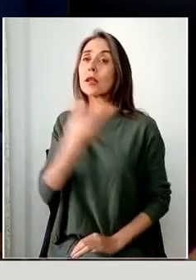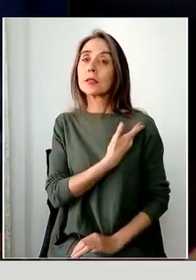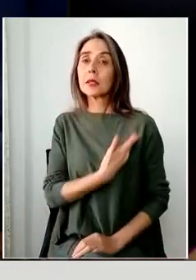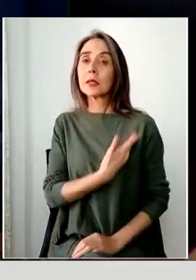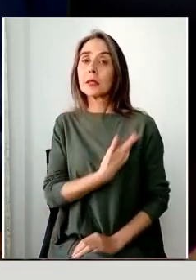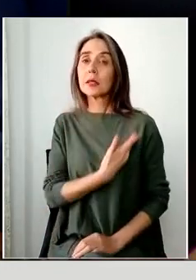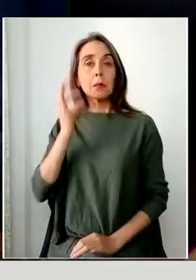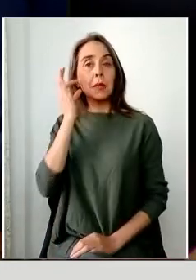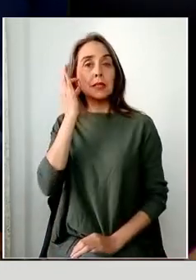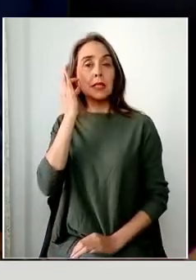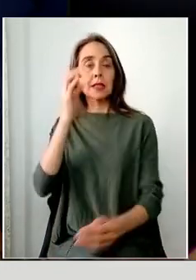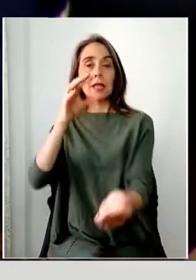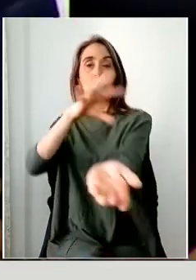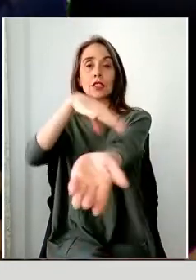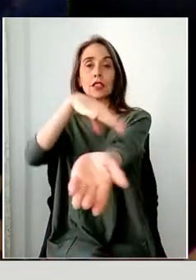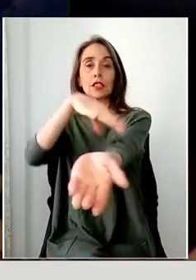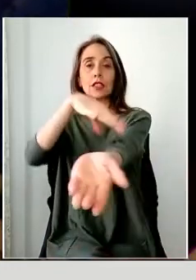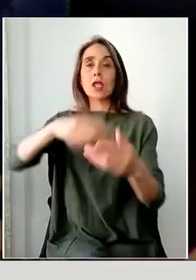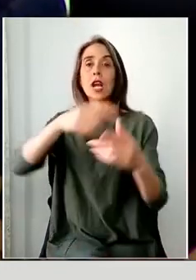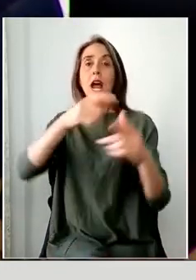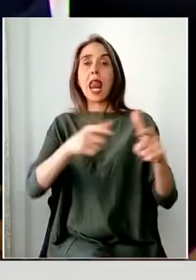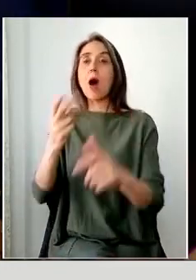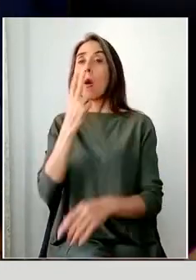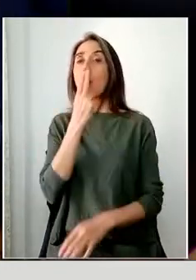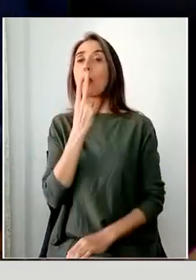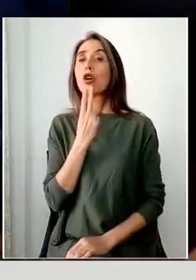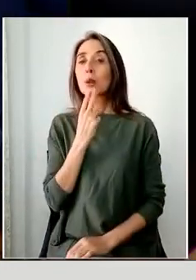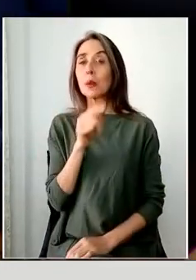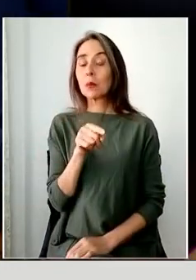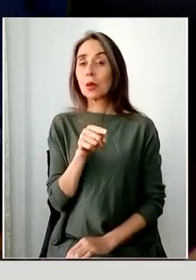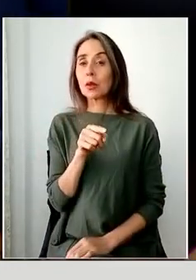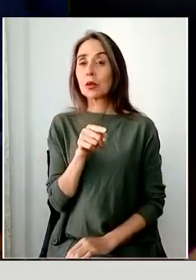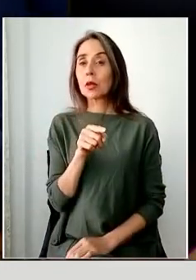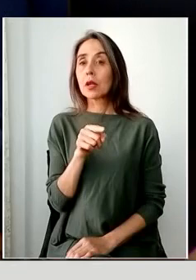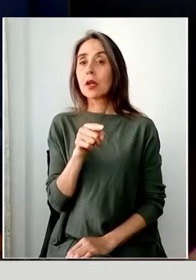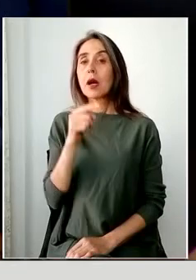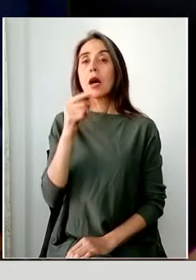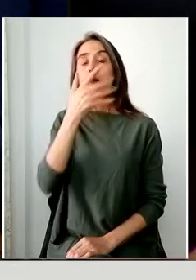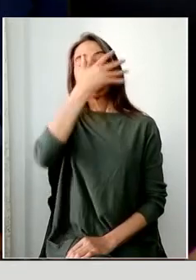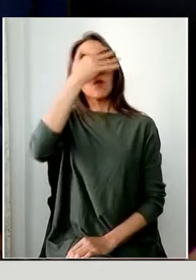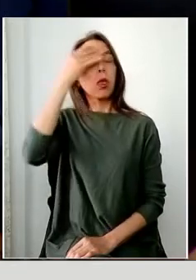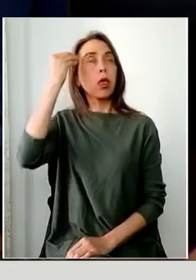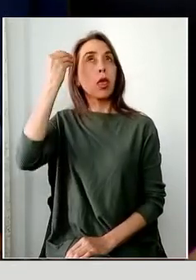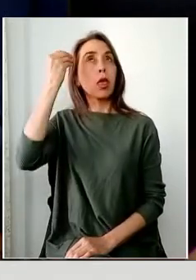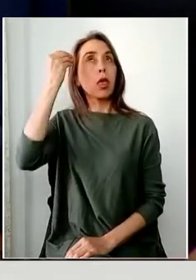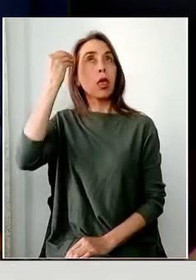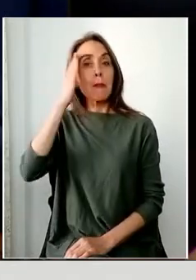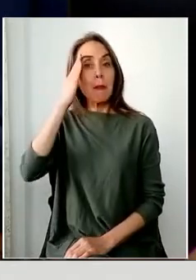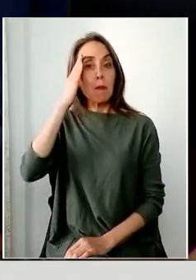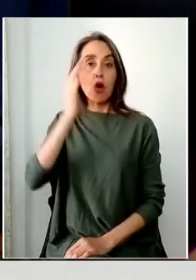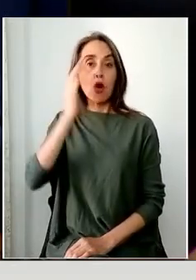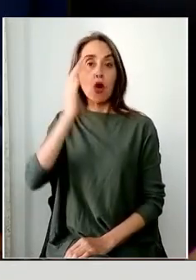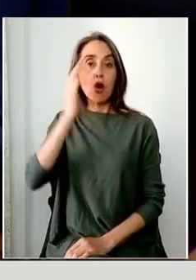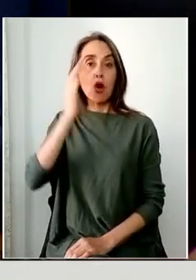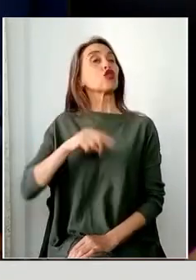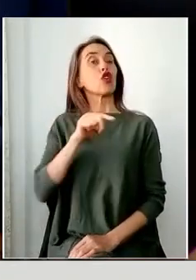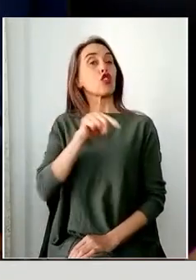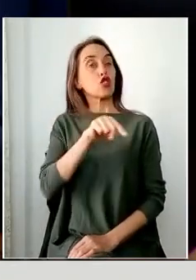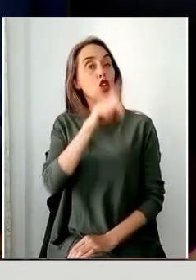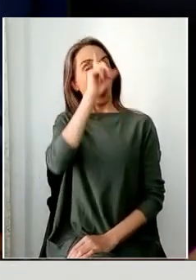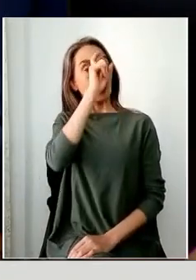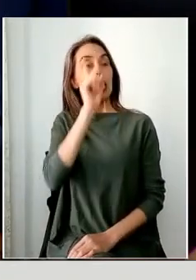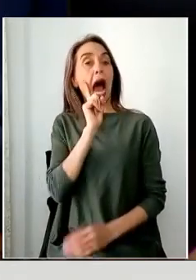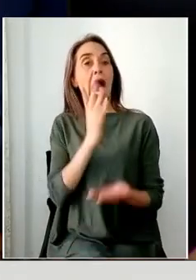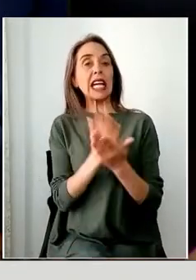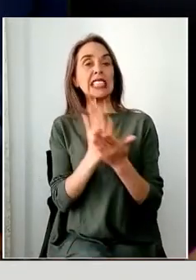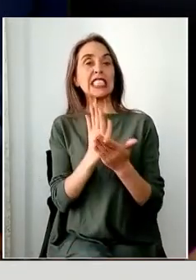Los Lagos, en especial en Puerto Montt, tenemos muy mala memoria, porque nosotros tenemos una escuela hospitalaria en el